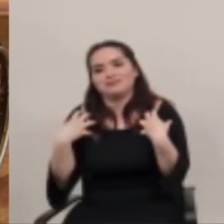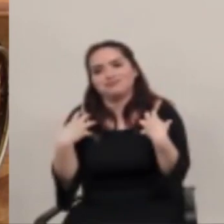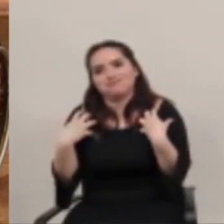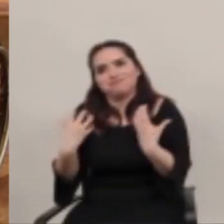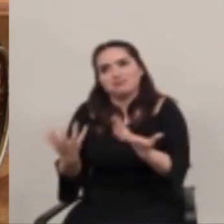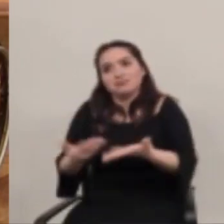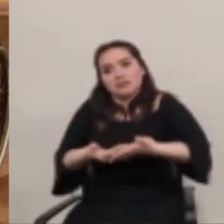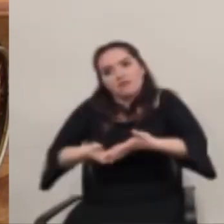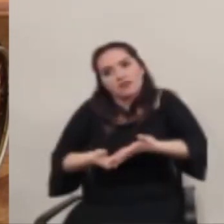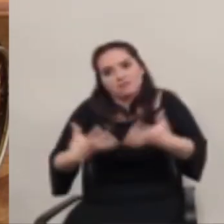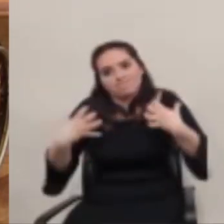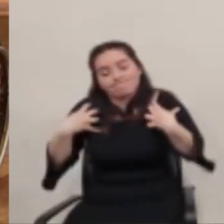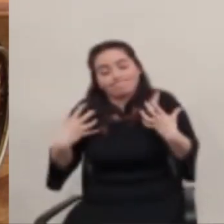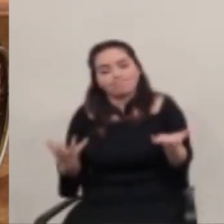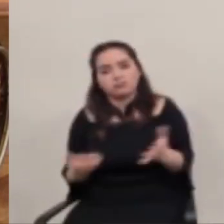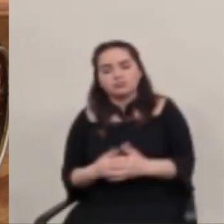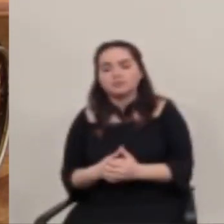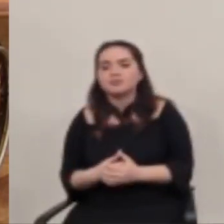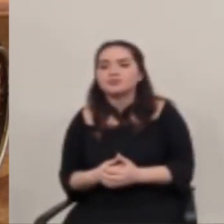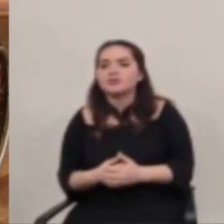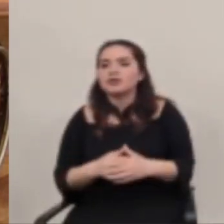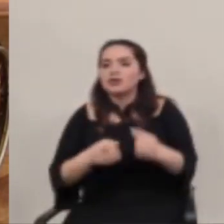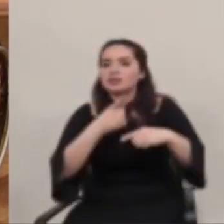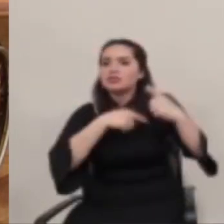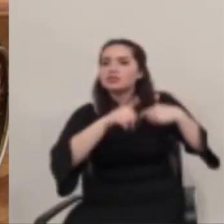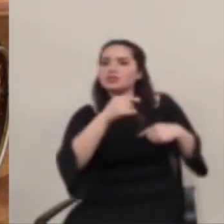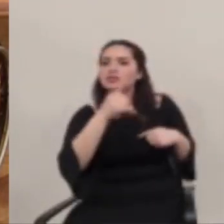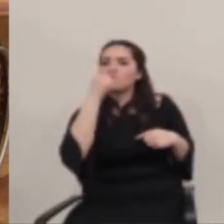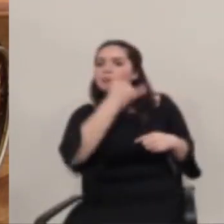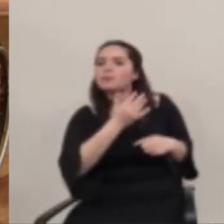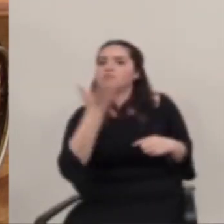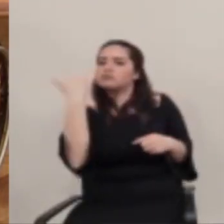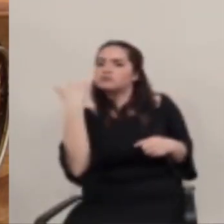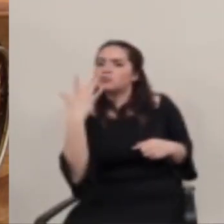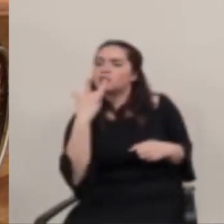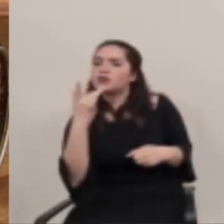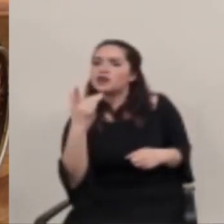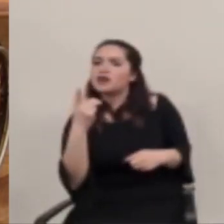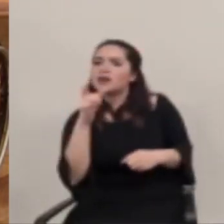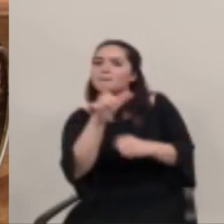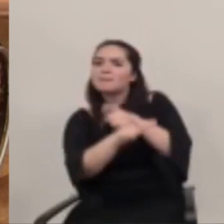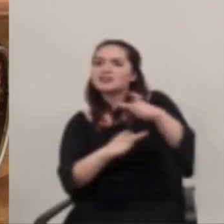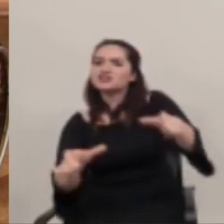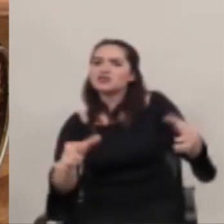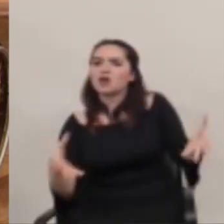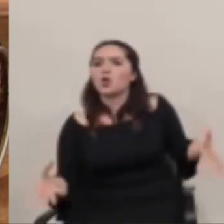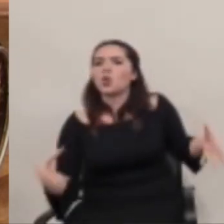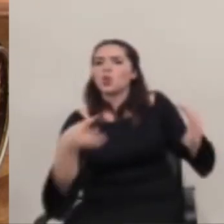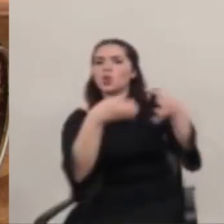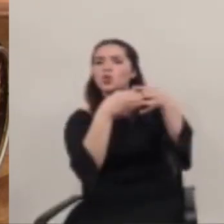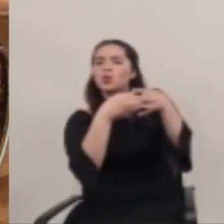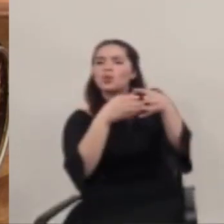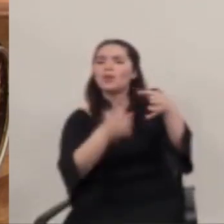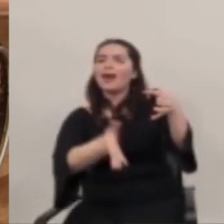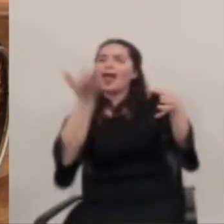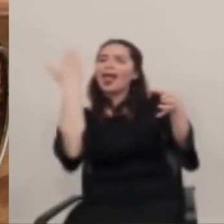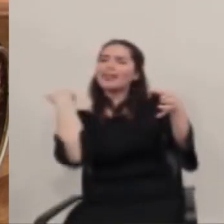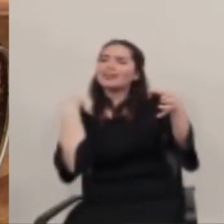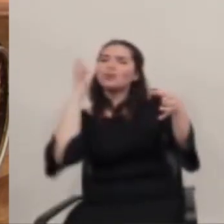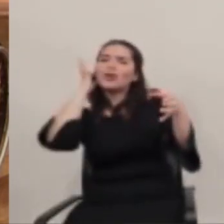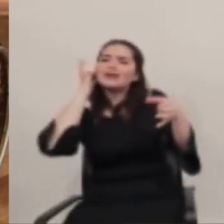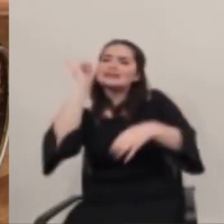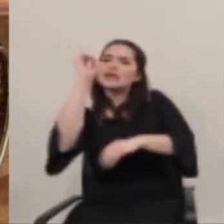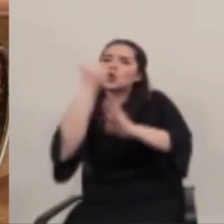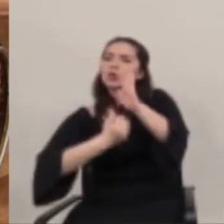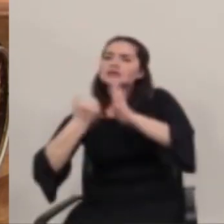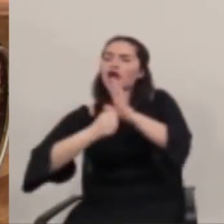nosotras. Entonces yo fui retrocediendo el tiempo, porque esta gente decía, las sufragistas sí que eran realmente mujeres que peleaban por cosas